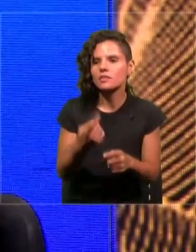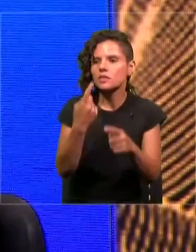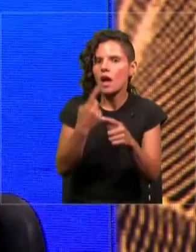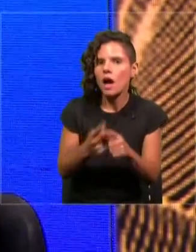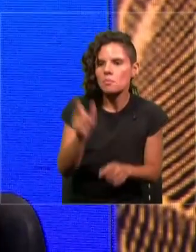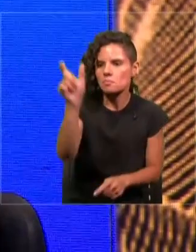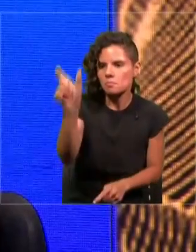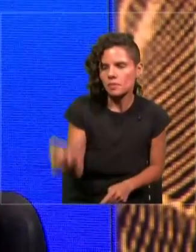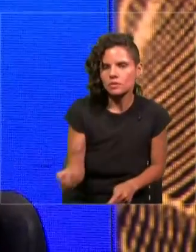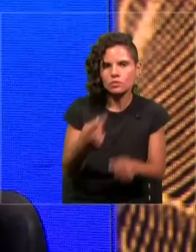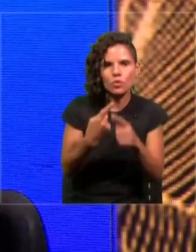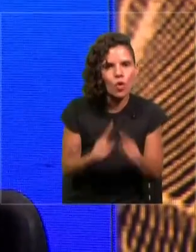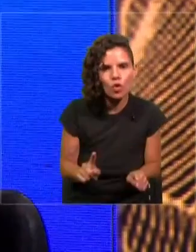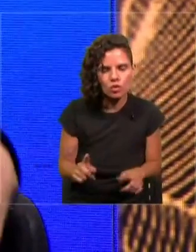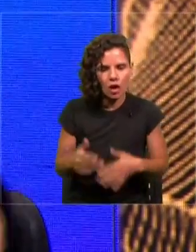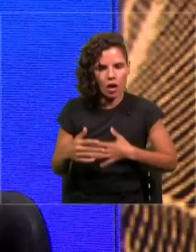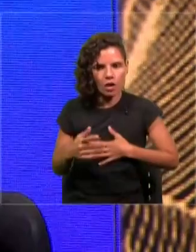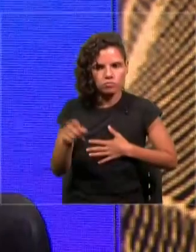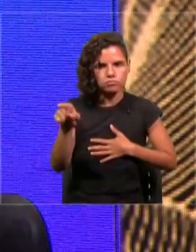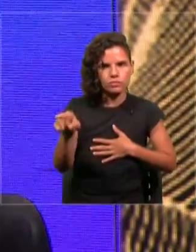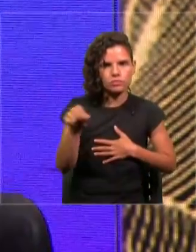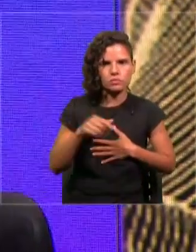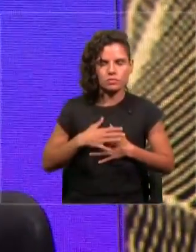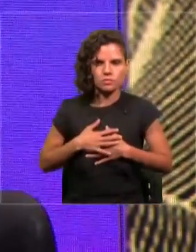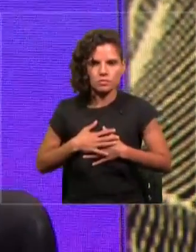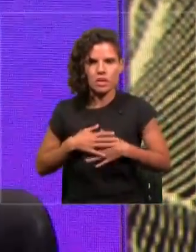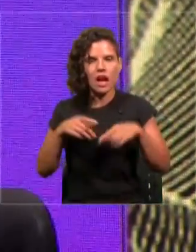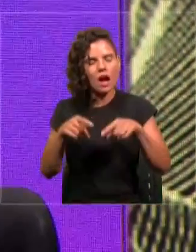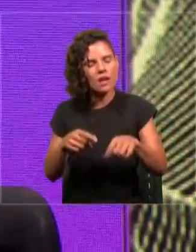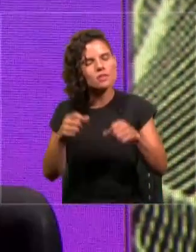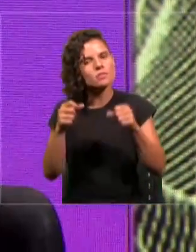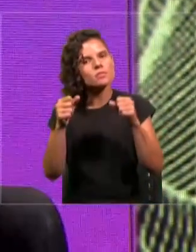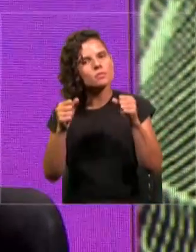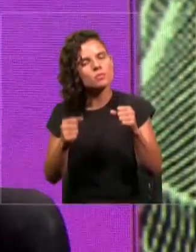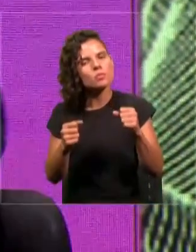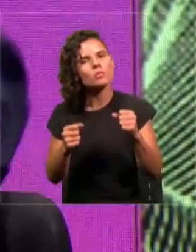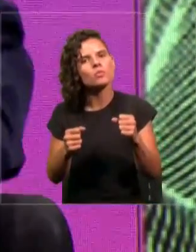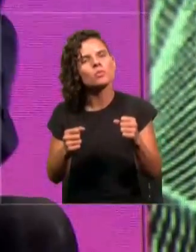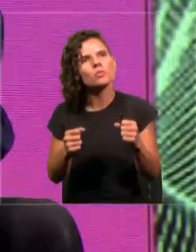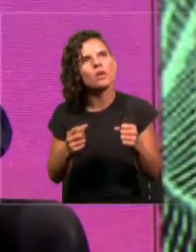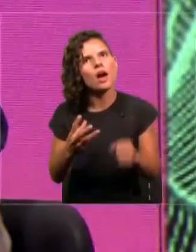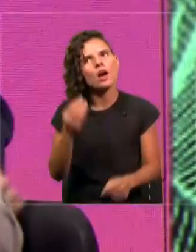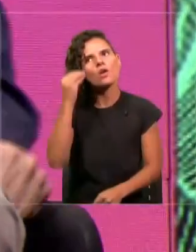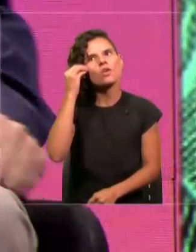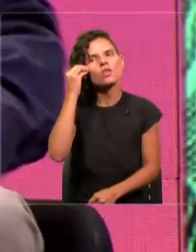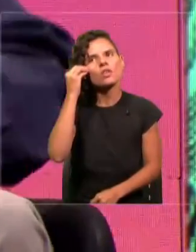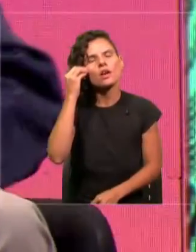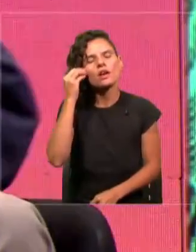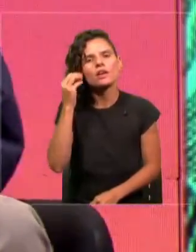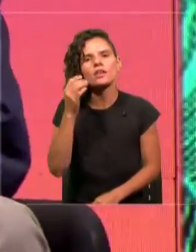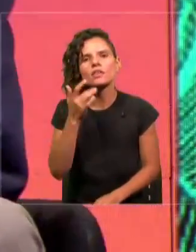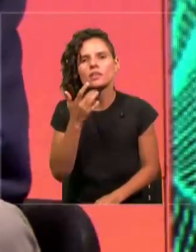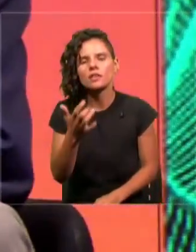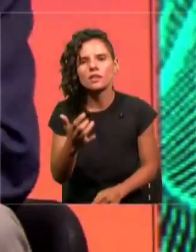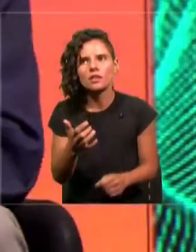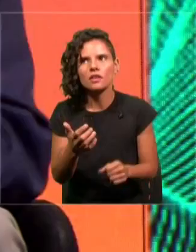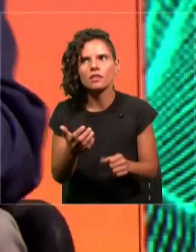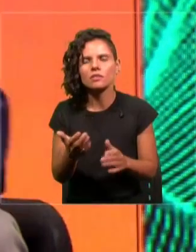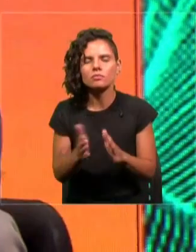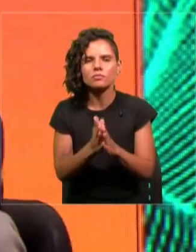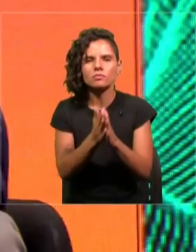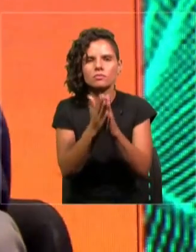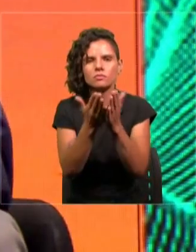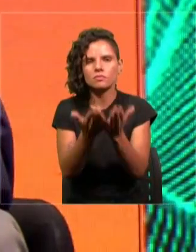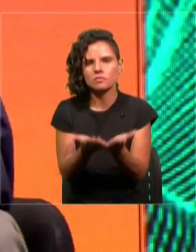otro. Y en este sentido, a lo mejor es conveniente recordar algunas páginas que escribió